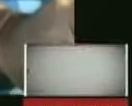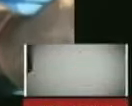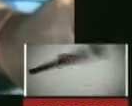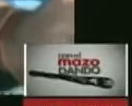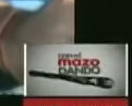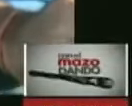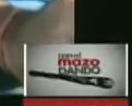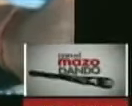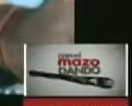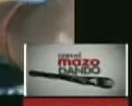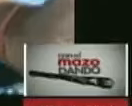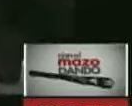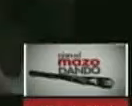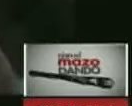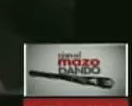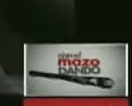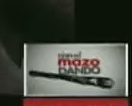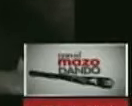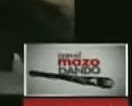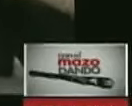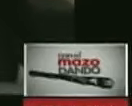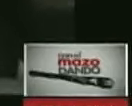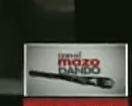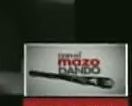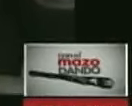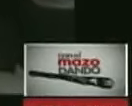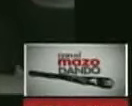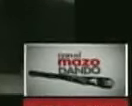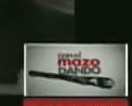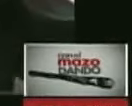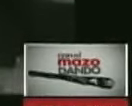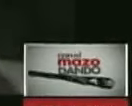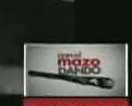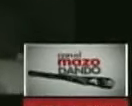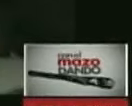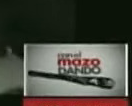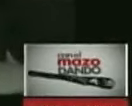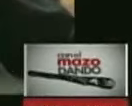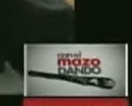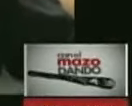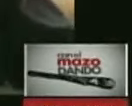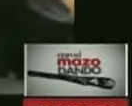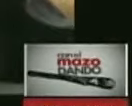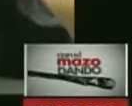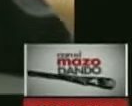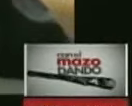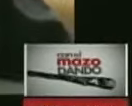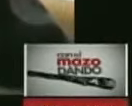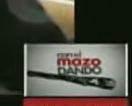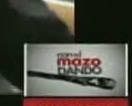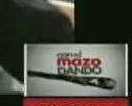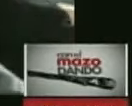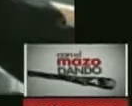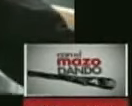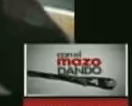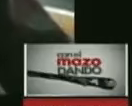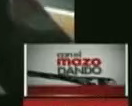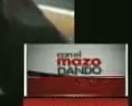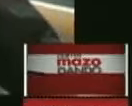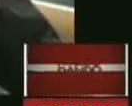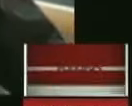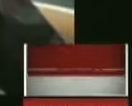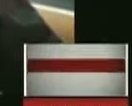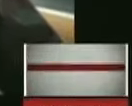él, creo que está en su mejor momento político. Dice él, me dice, presidente, después de que usted me cantó